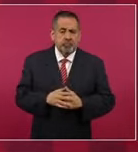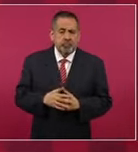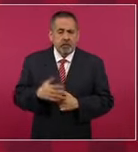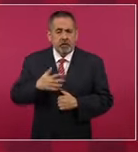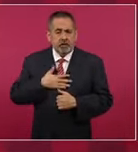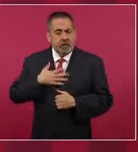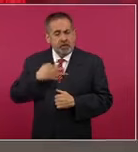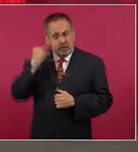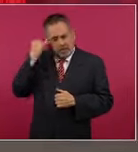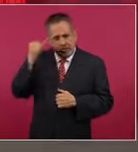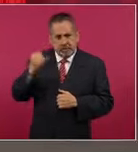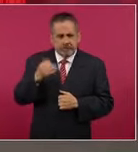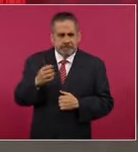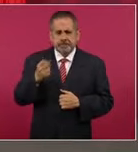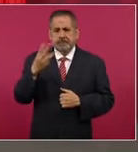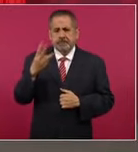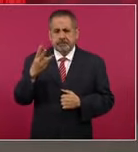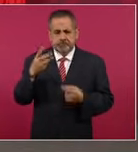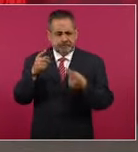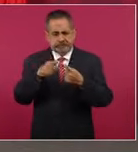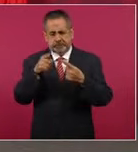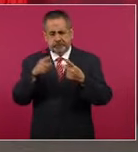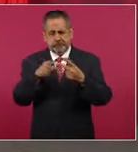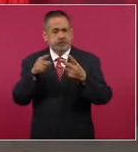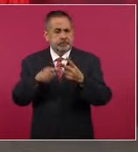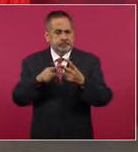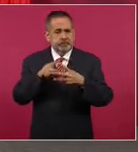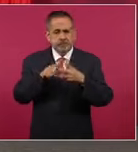sostengo que son tres elementos básicos.